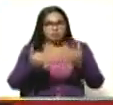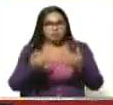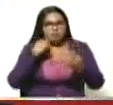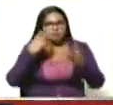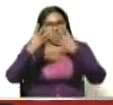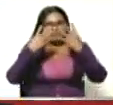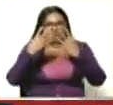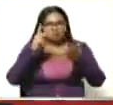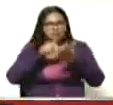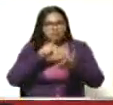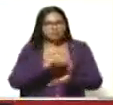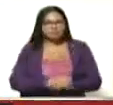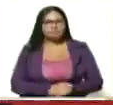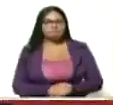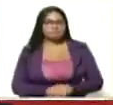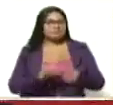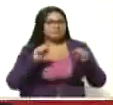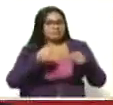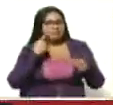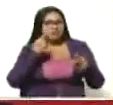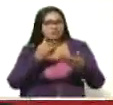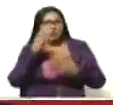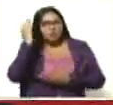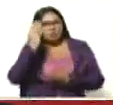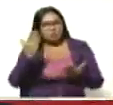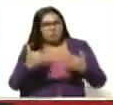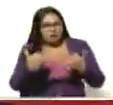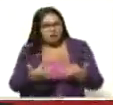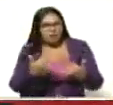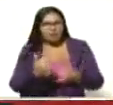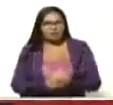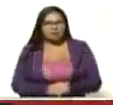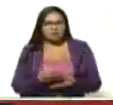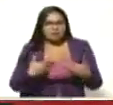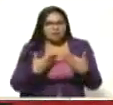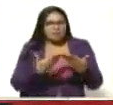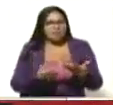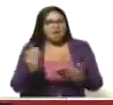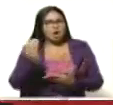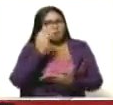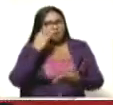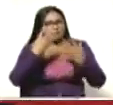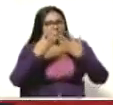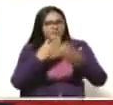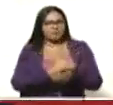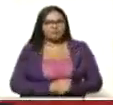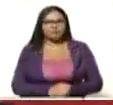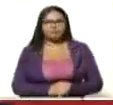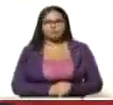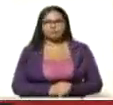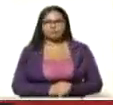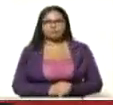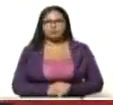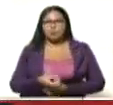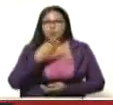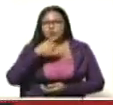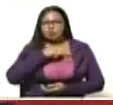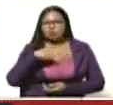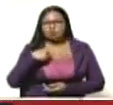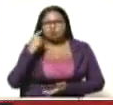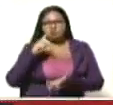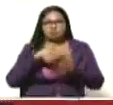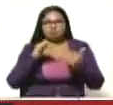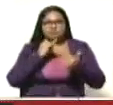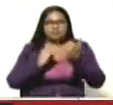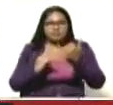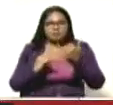festival. Así es. Freddy, ¿qué trae Colombia en este festival? ¿Qué ofrece Colombia para este festival? Bueno, nosotros estamos